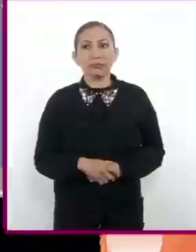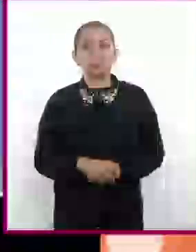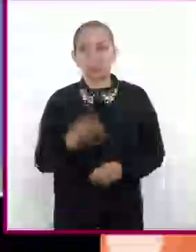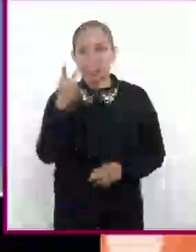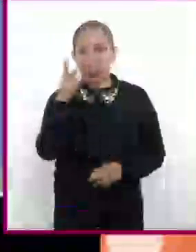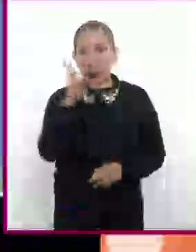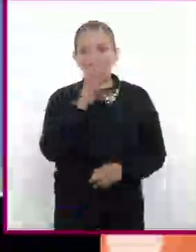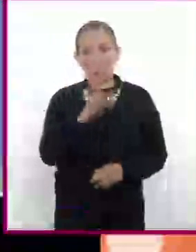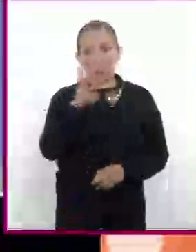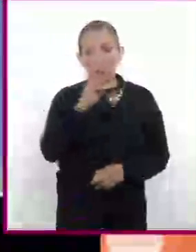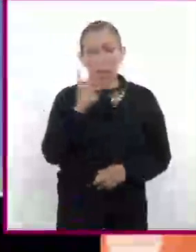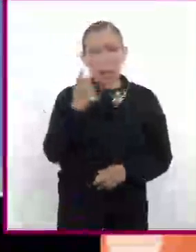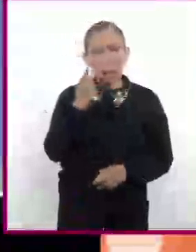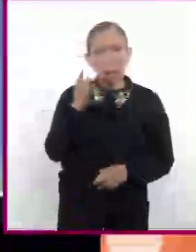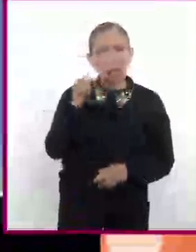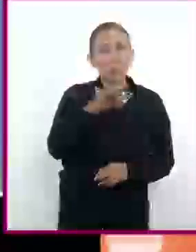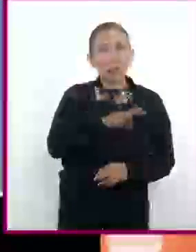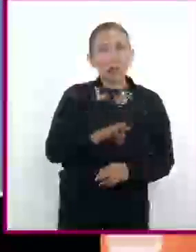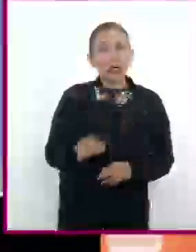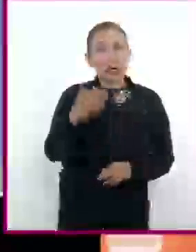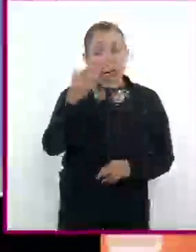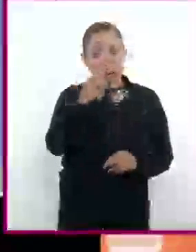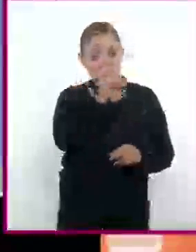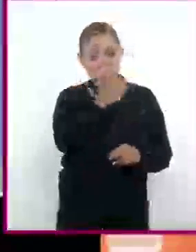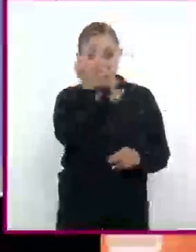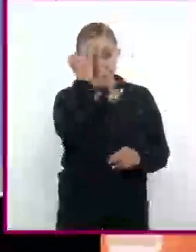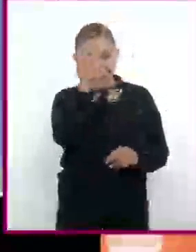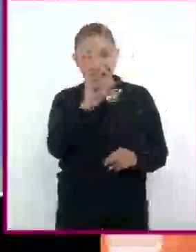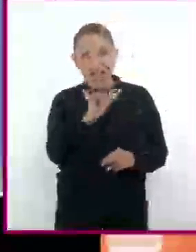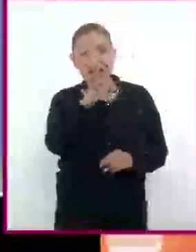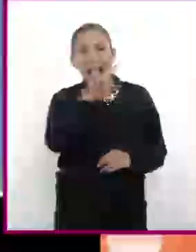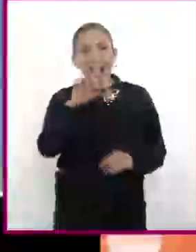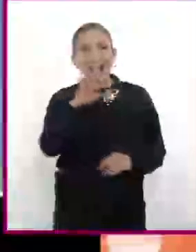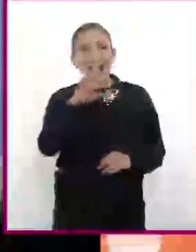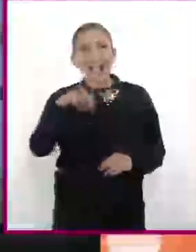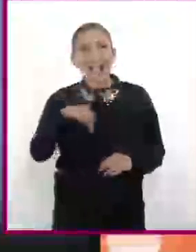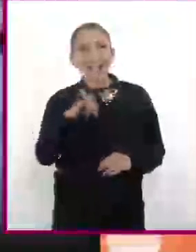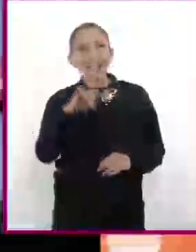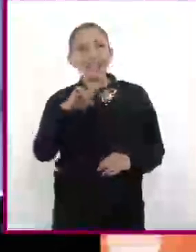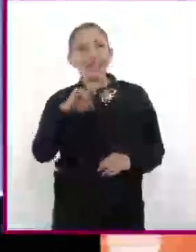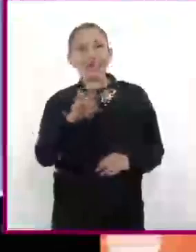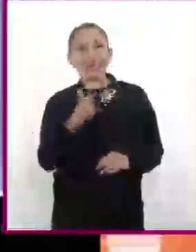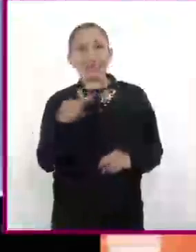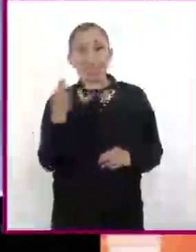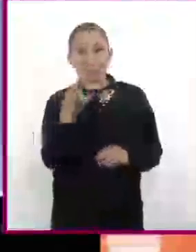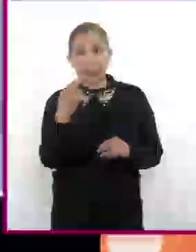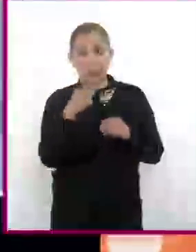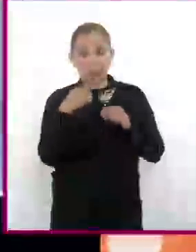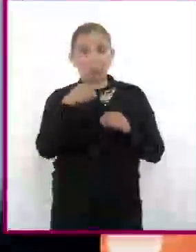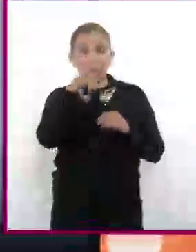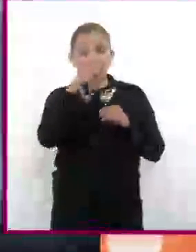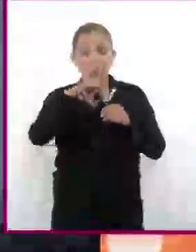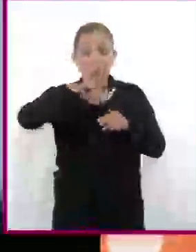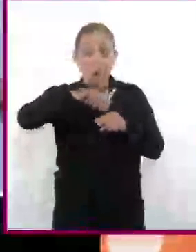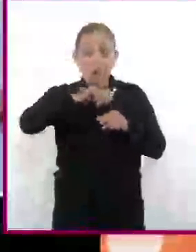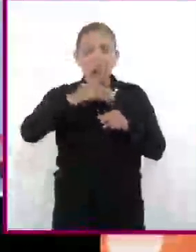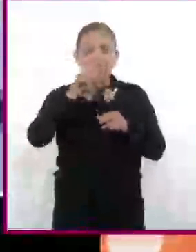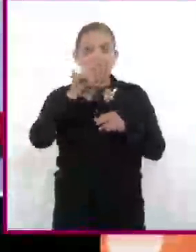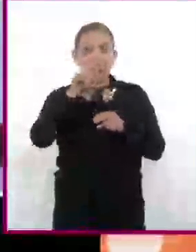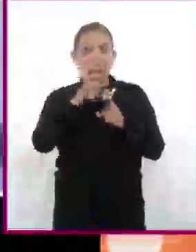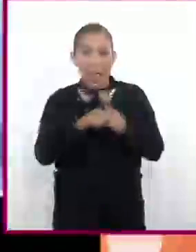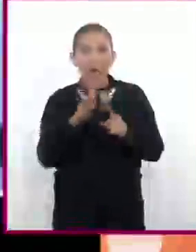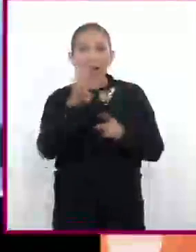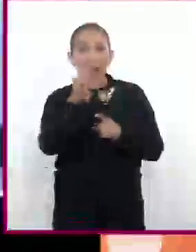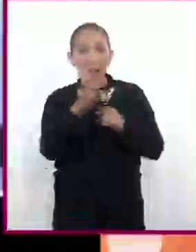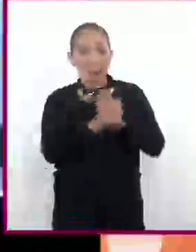Veamos si experimentalmente podemos comprobar la hipótesis de Arrhenius. Necesitamos un circuito eléctrico,